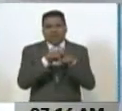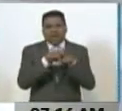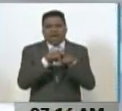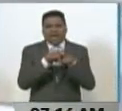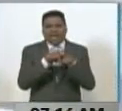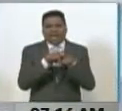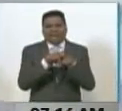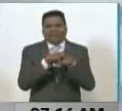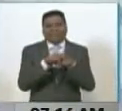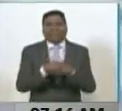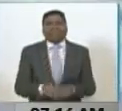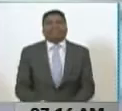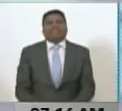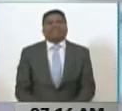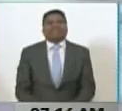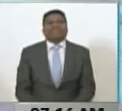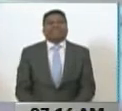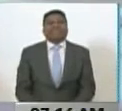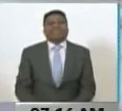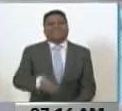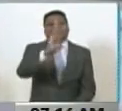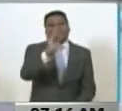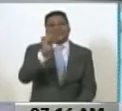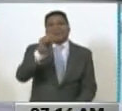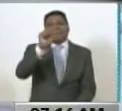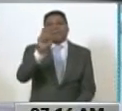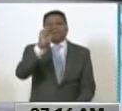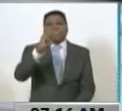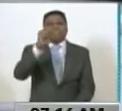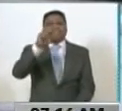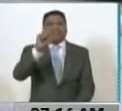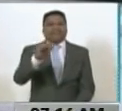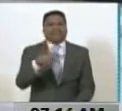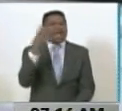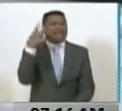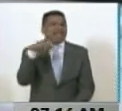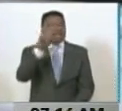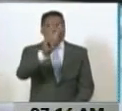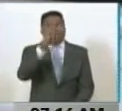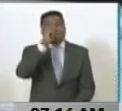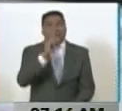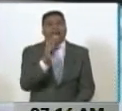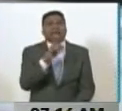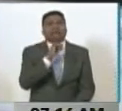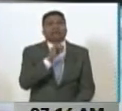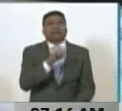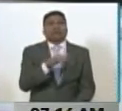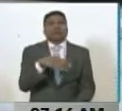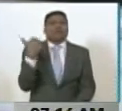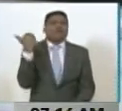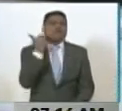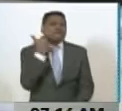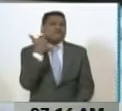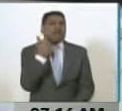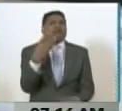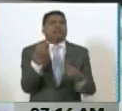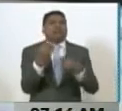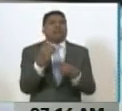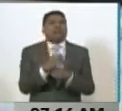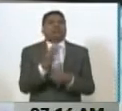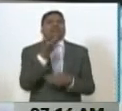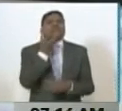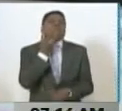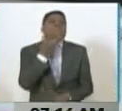fue rescatado hace un poco más de 2 años. En muy malas condiciones de salud, tenía tumor de